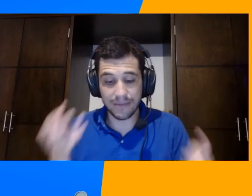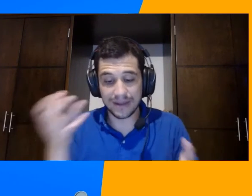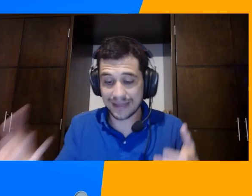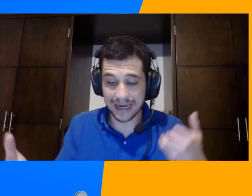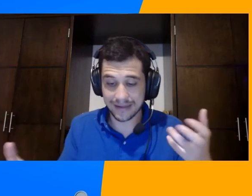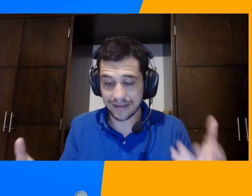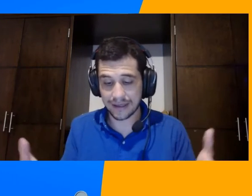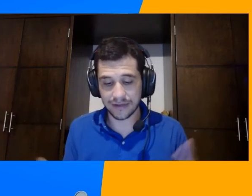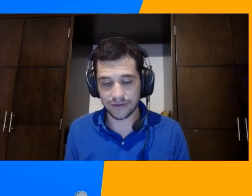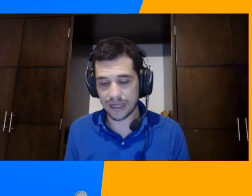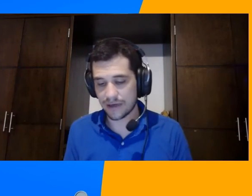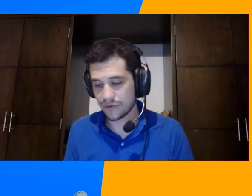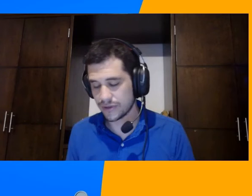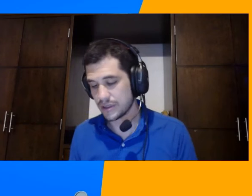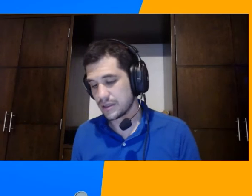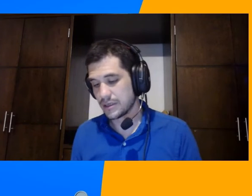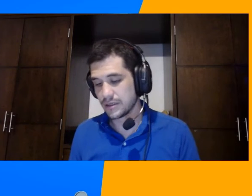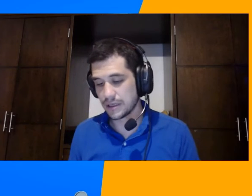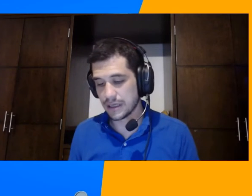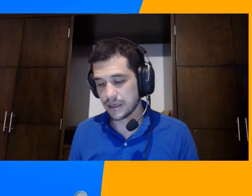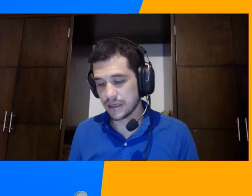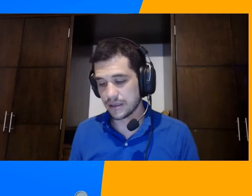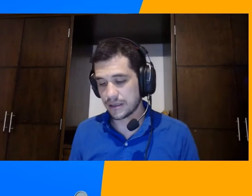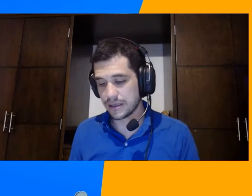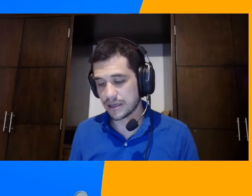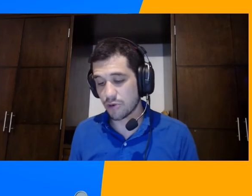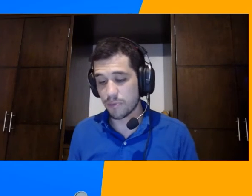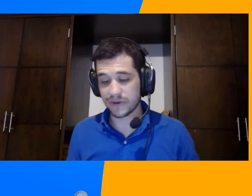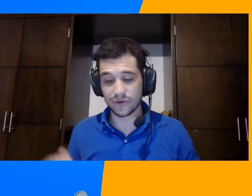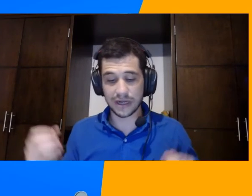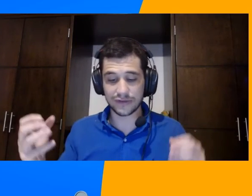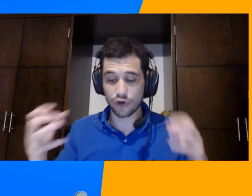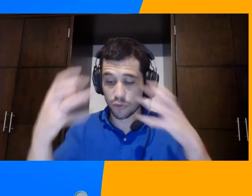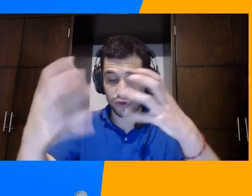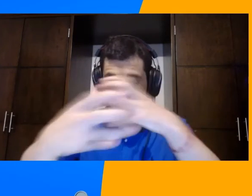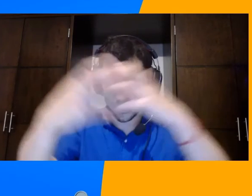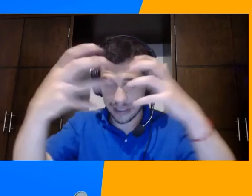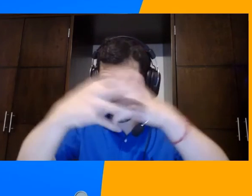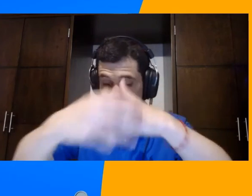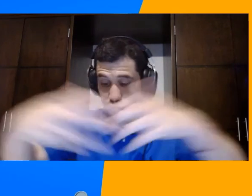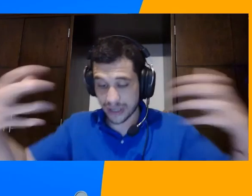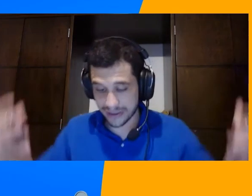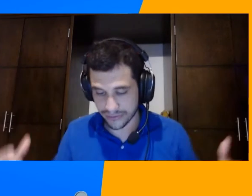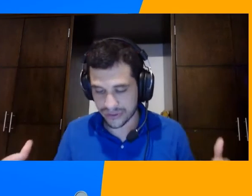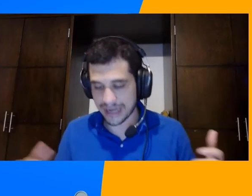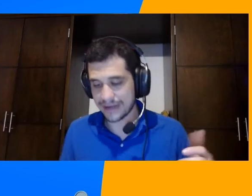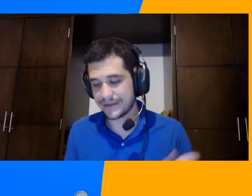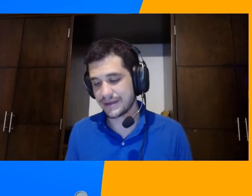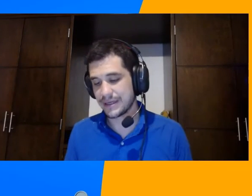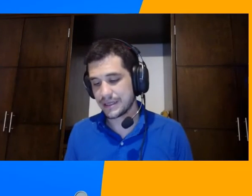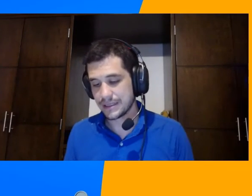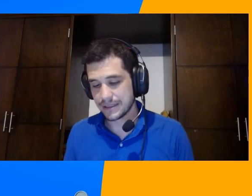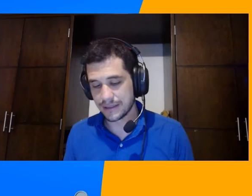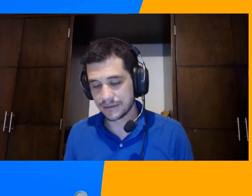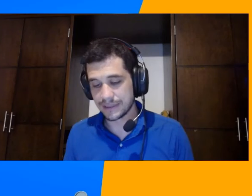maneras elementales de relacionarnos, que como personas somos, digamos, somos seres